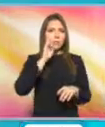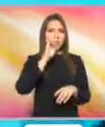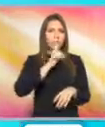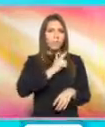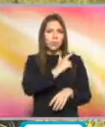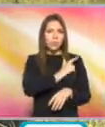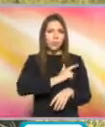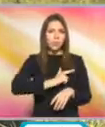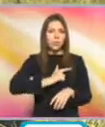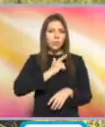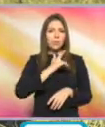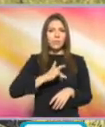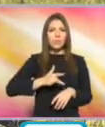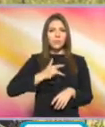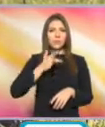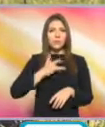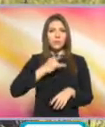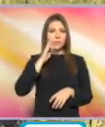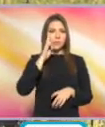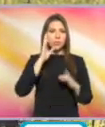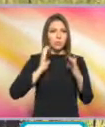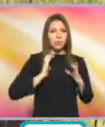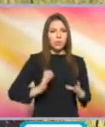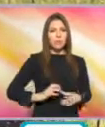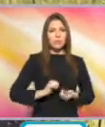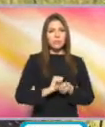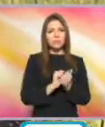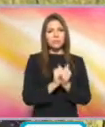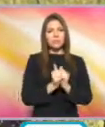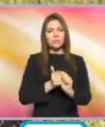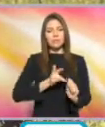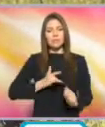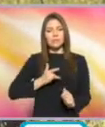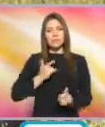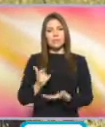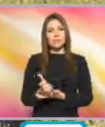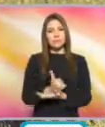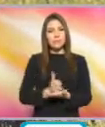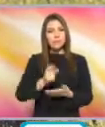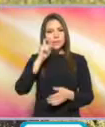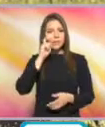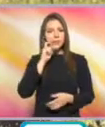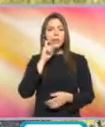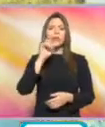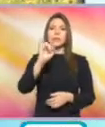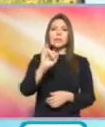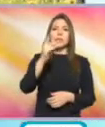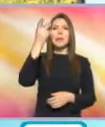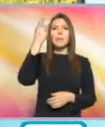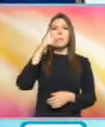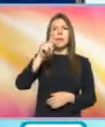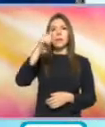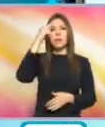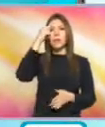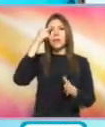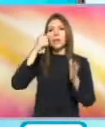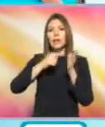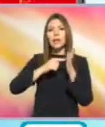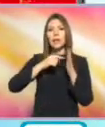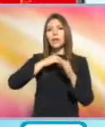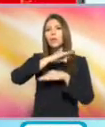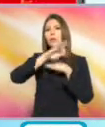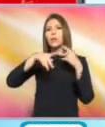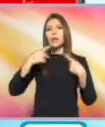interacción erótica, ¿no?, de cuerpos, y que debe de haber una atracción, pero yo creo que todos tenemos algo de pansexuales. ¿Ah, sí?